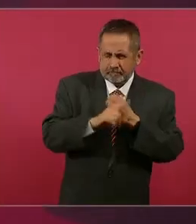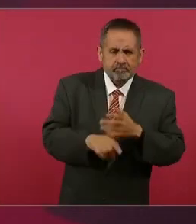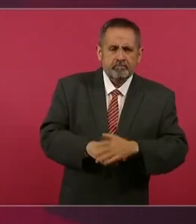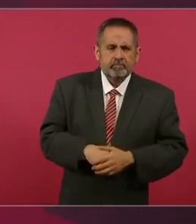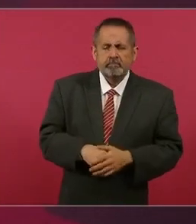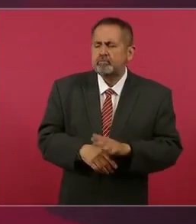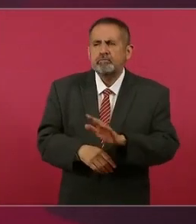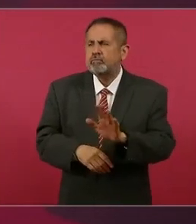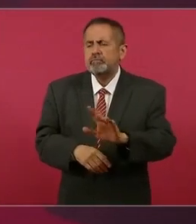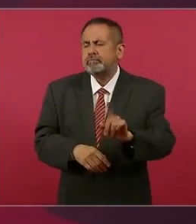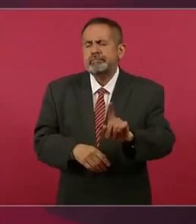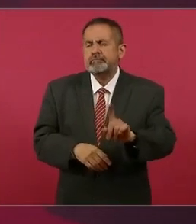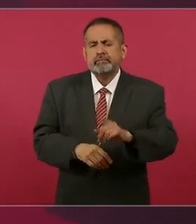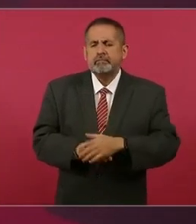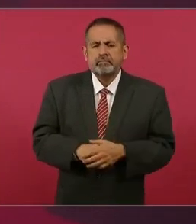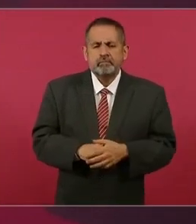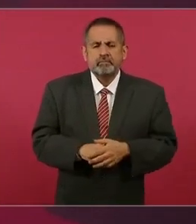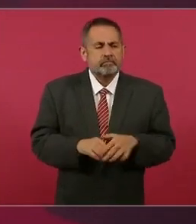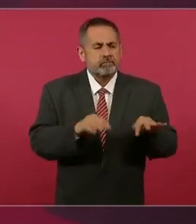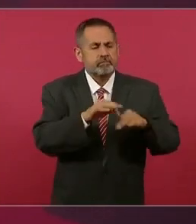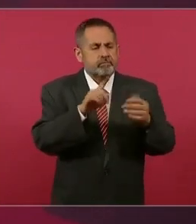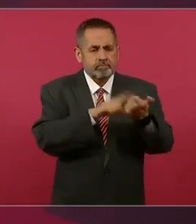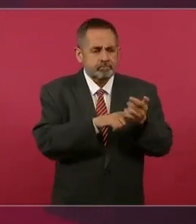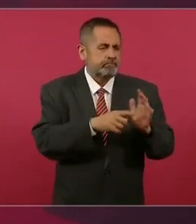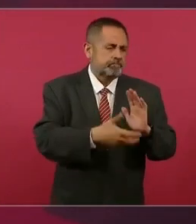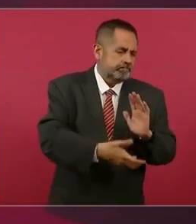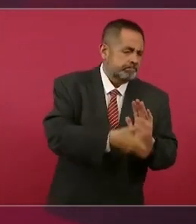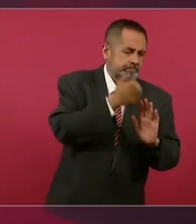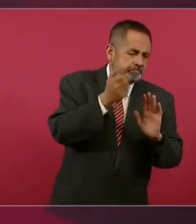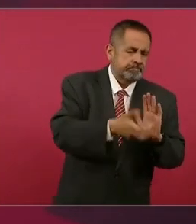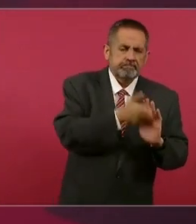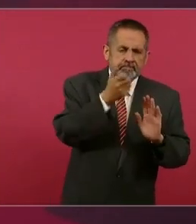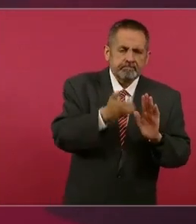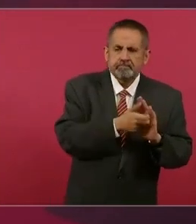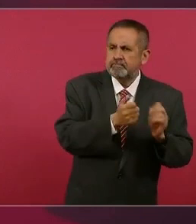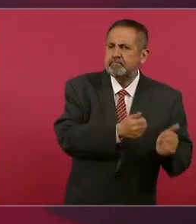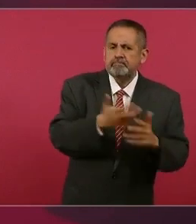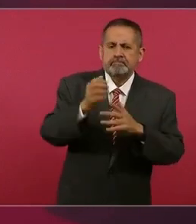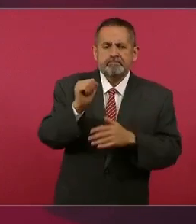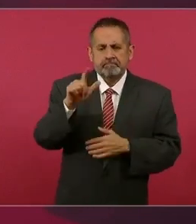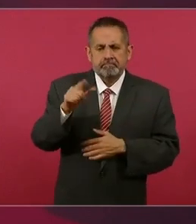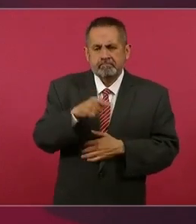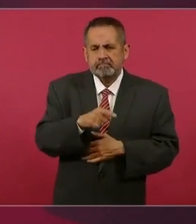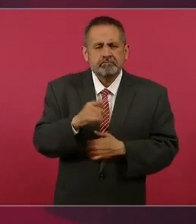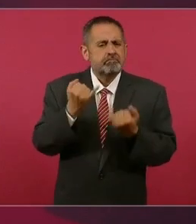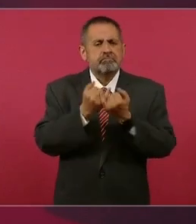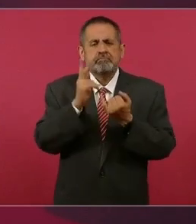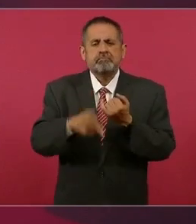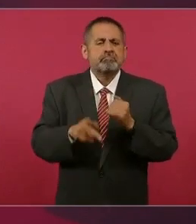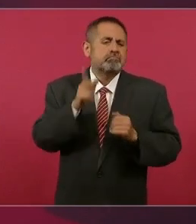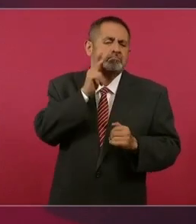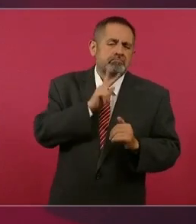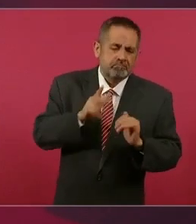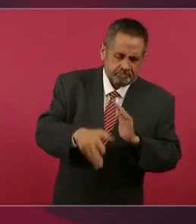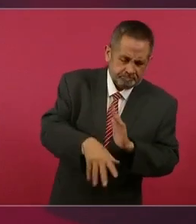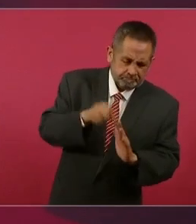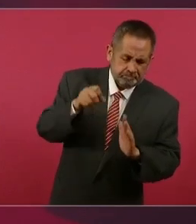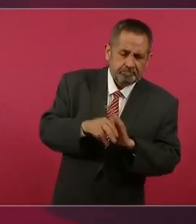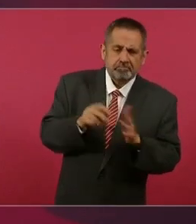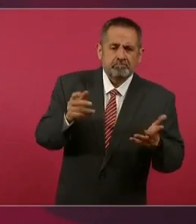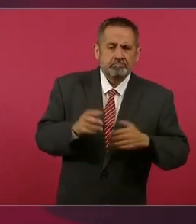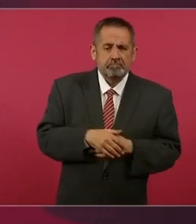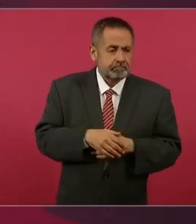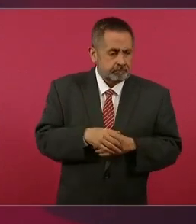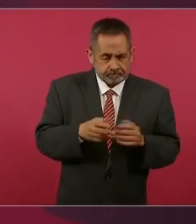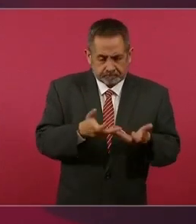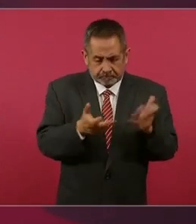porque es una actividad extractiva de esas como el petróleo, donde no se le